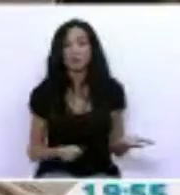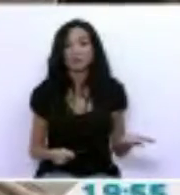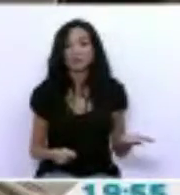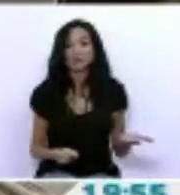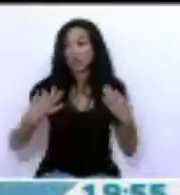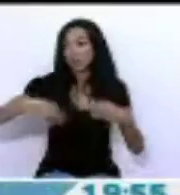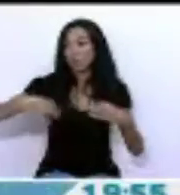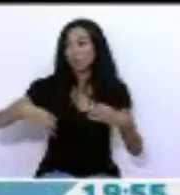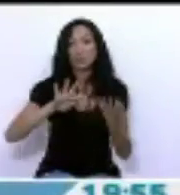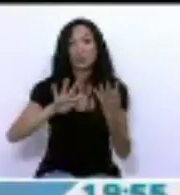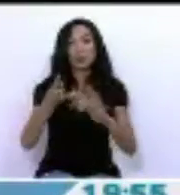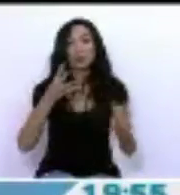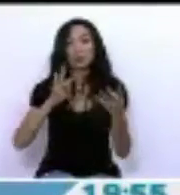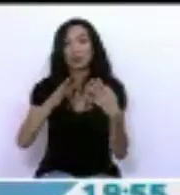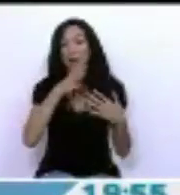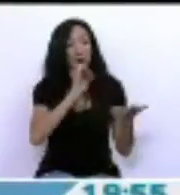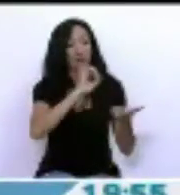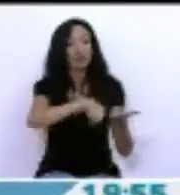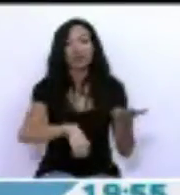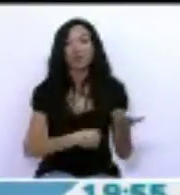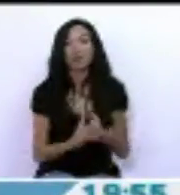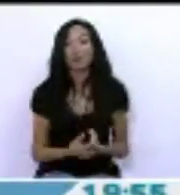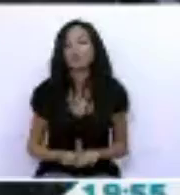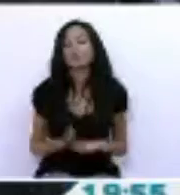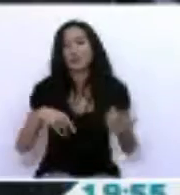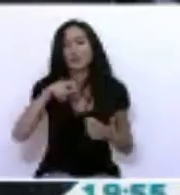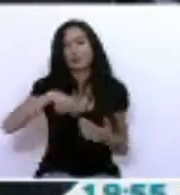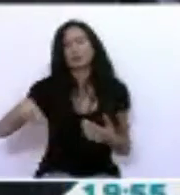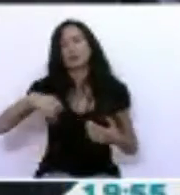ahora mismo pues no hay nadie. La gente todavía tiene miedo.